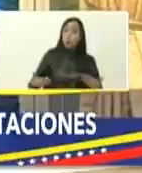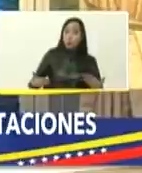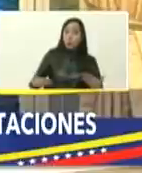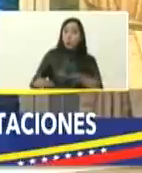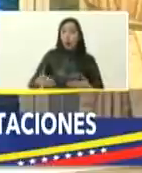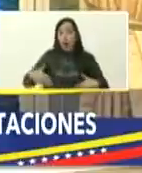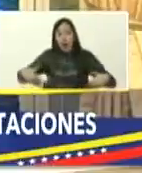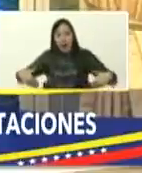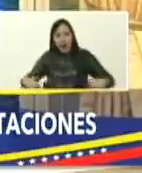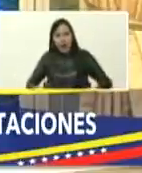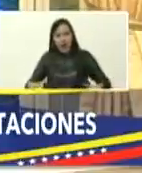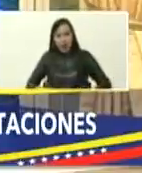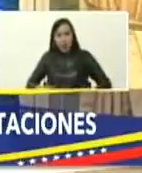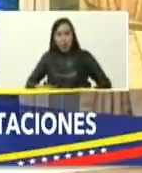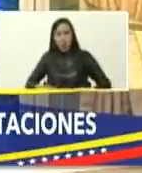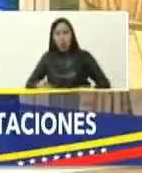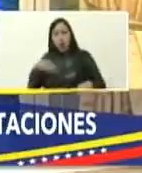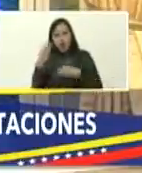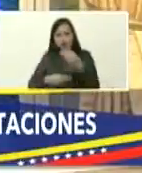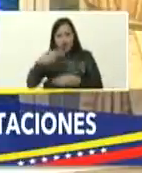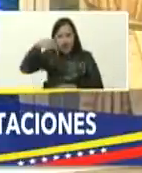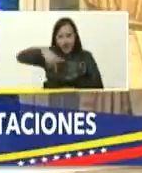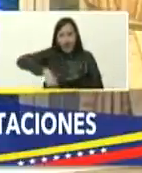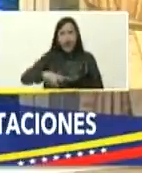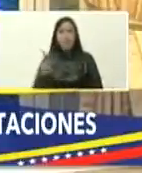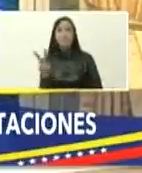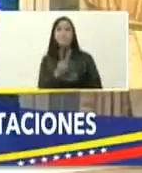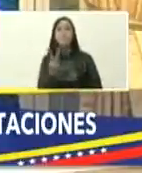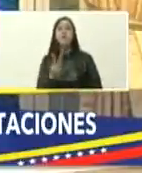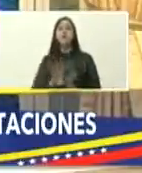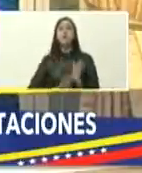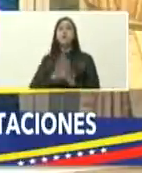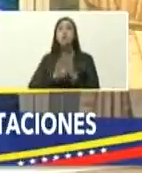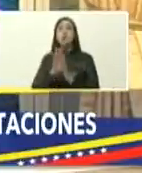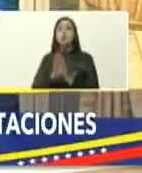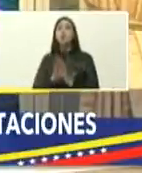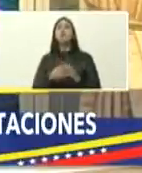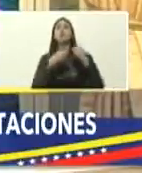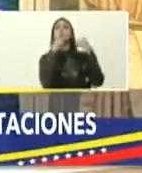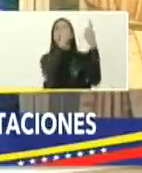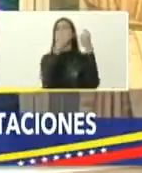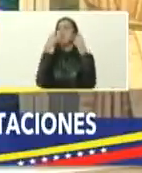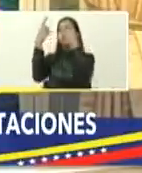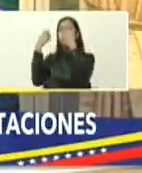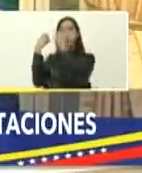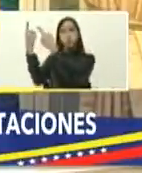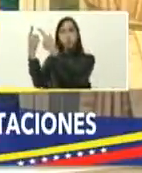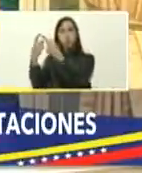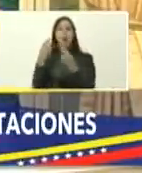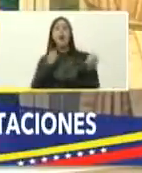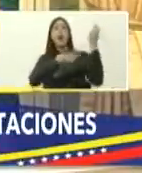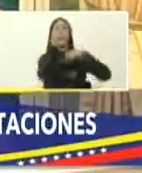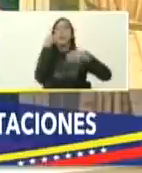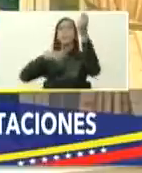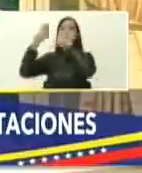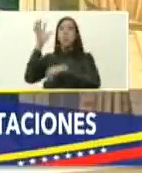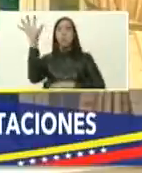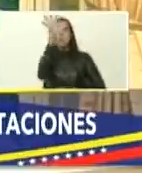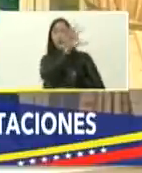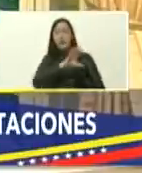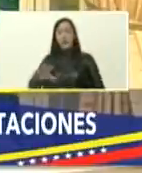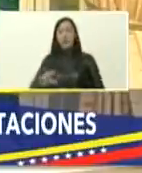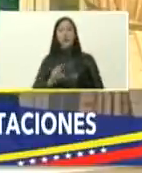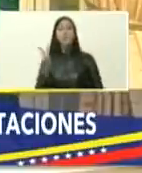del esfuerzo productivo vaya a mercados internacionales y Venezuela